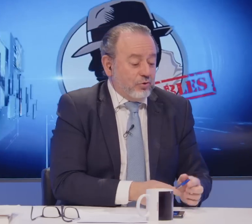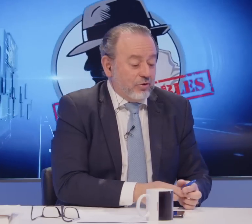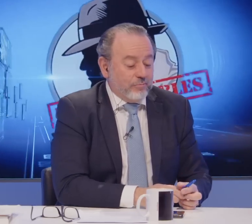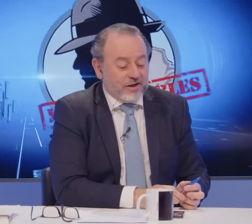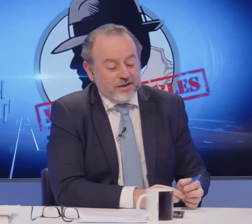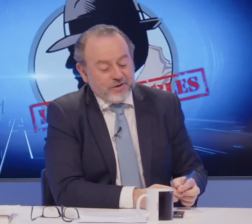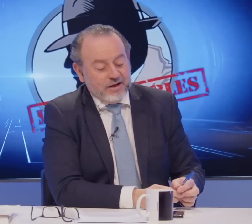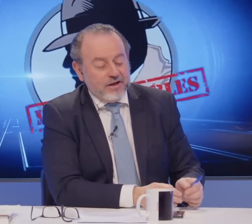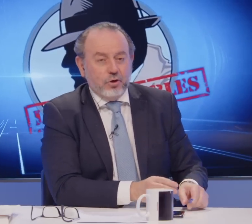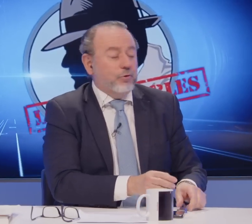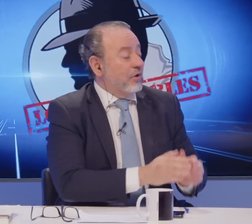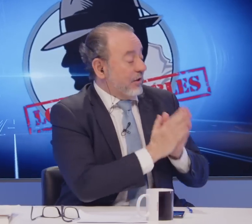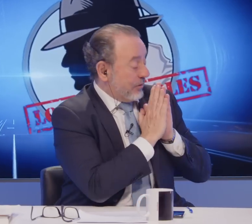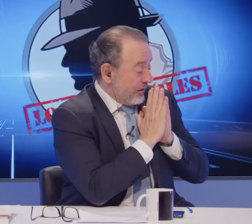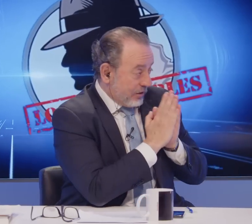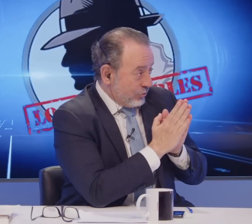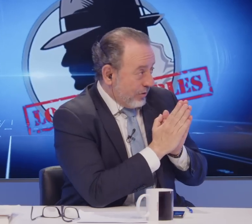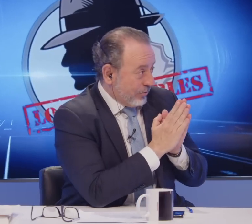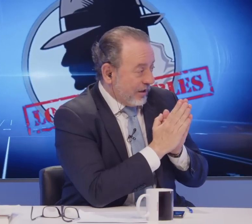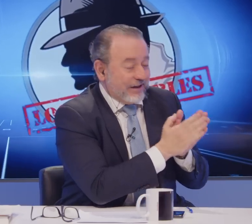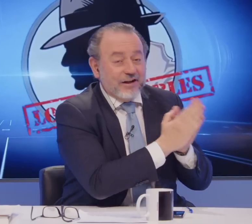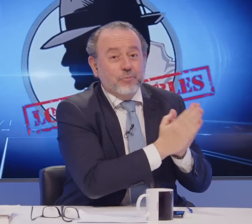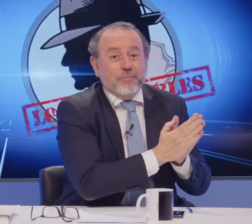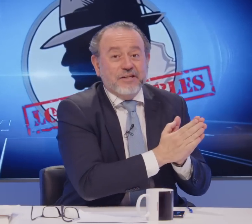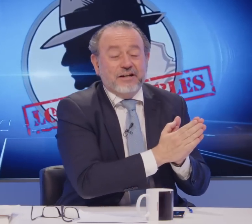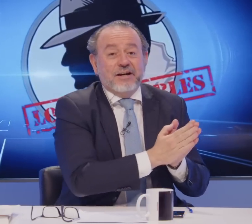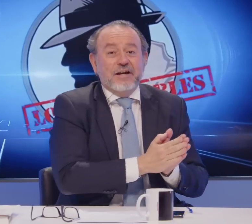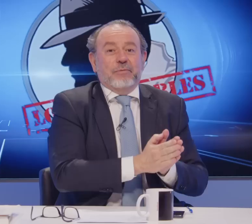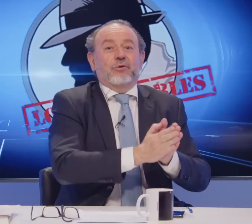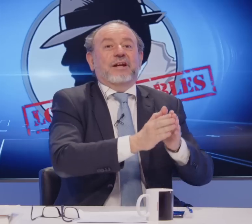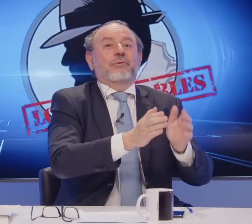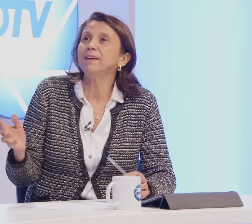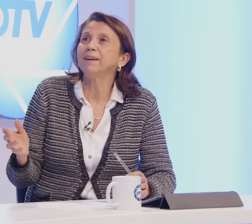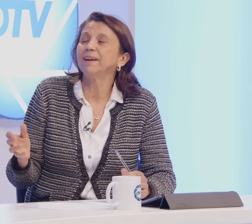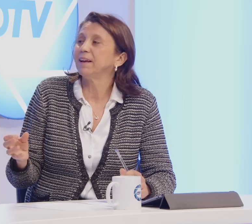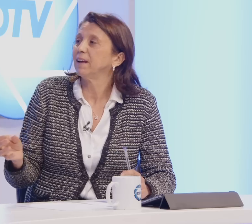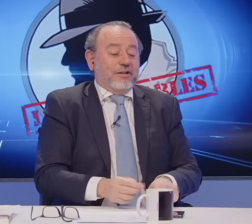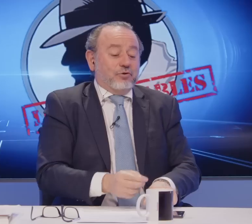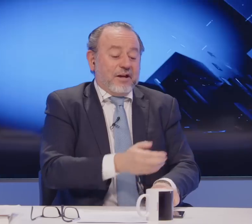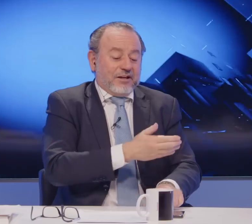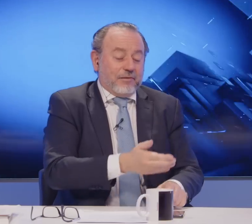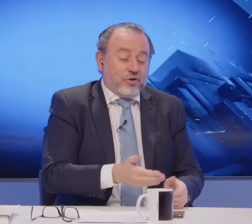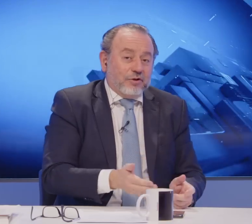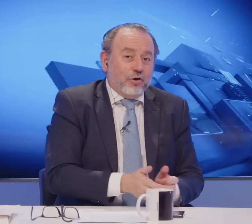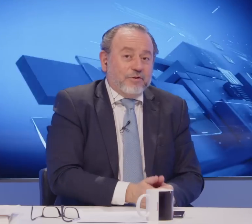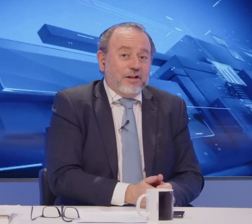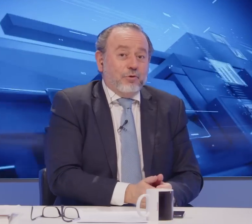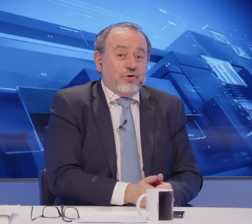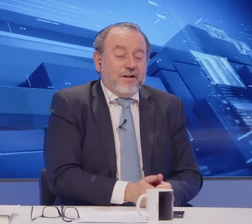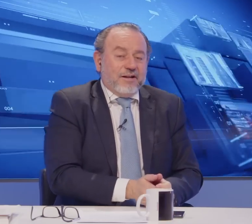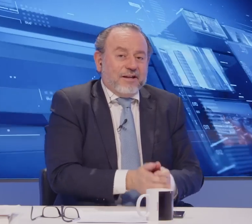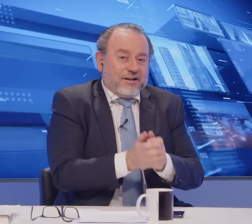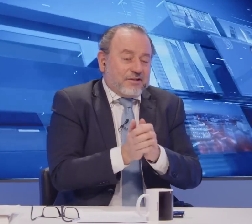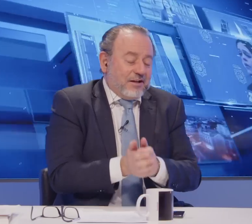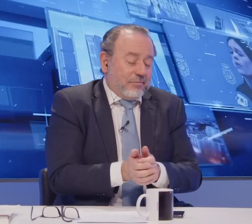que incluso que con Marine Le Pen. No, pero que de verdad, que no pero es una que pregunta no, que le haga yo para pillarle. Pero que en la Unión Europea hay partidos que además son de la órbita de